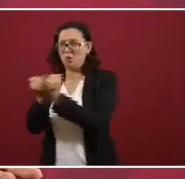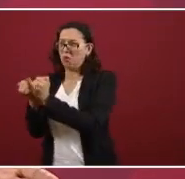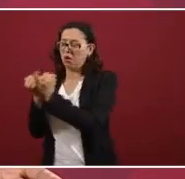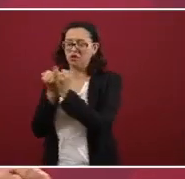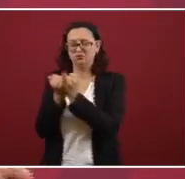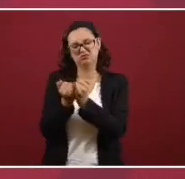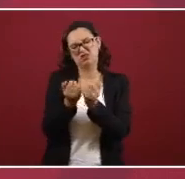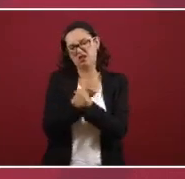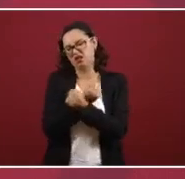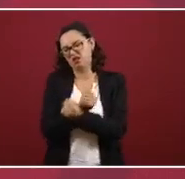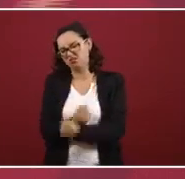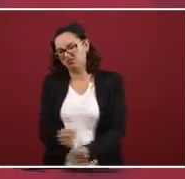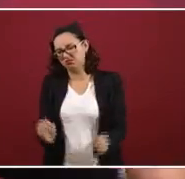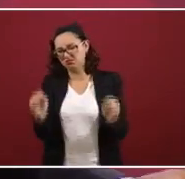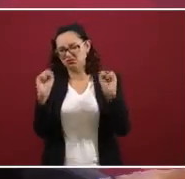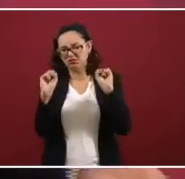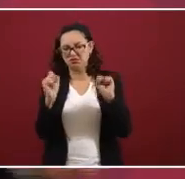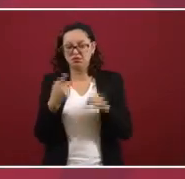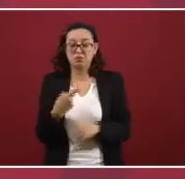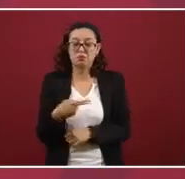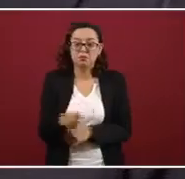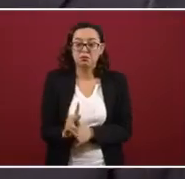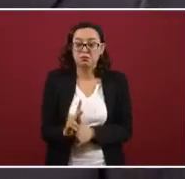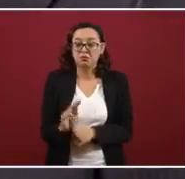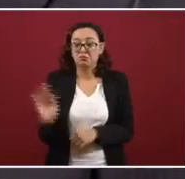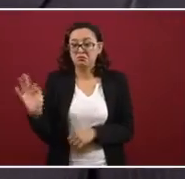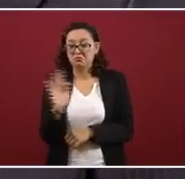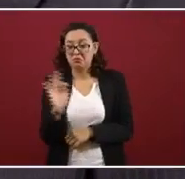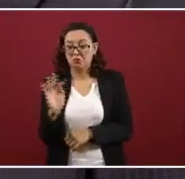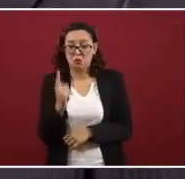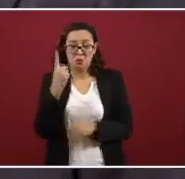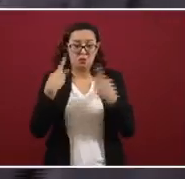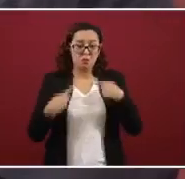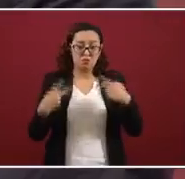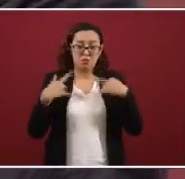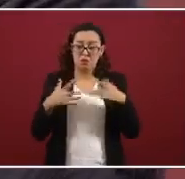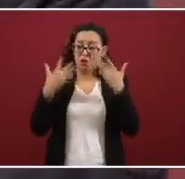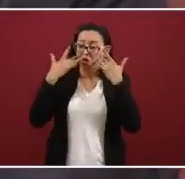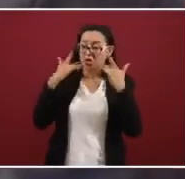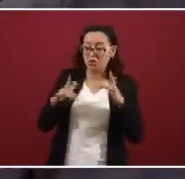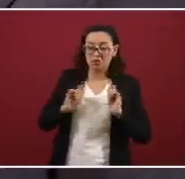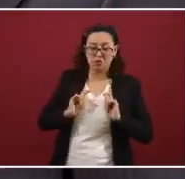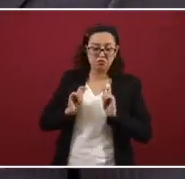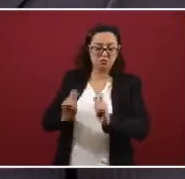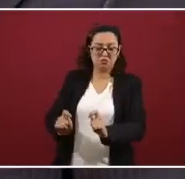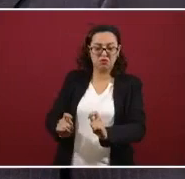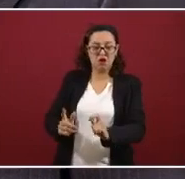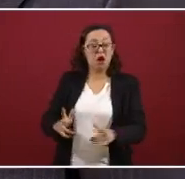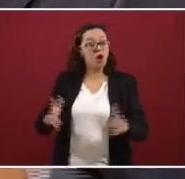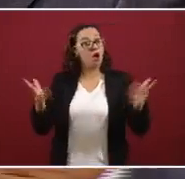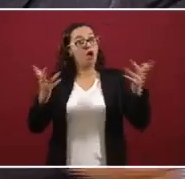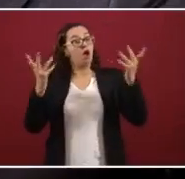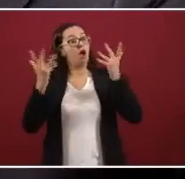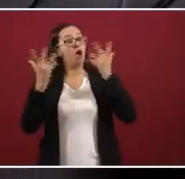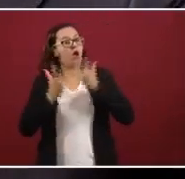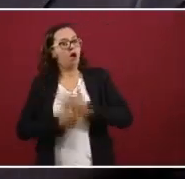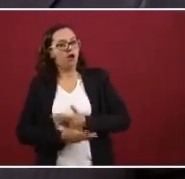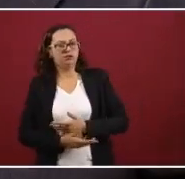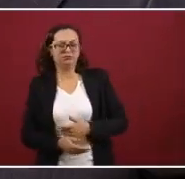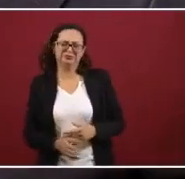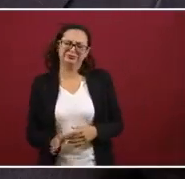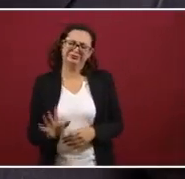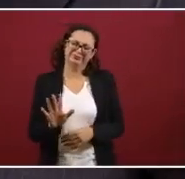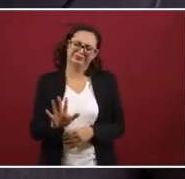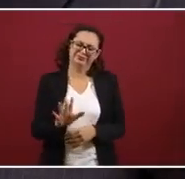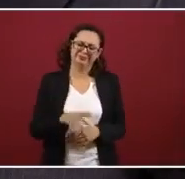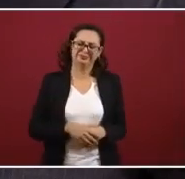alarmarse si alguien renuncia, si alguien deja el cargo, por ejemplo, el de